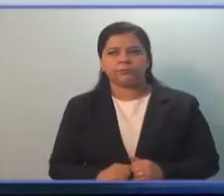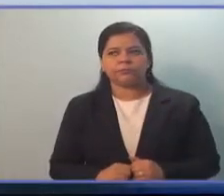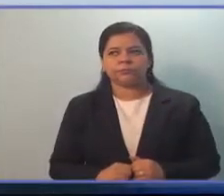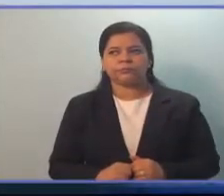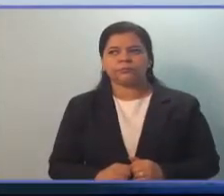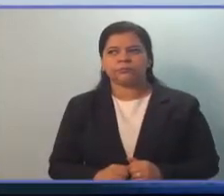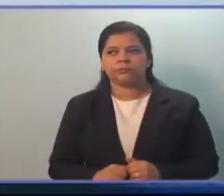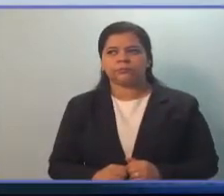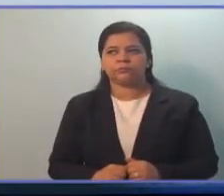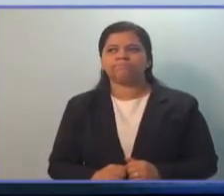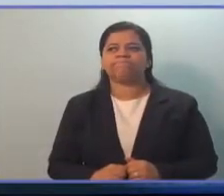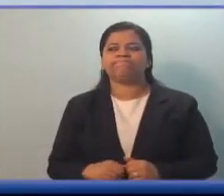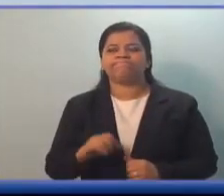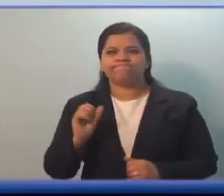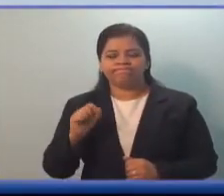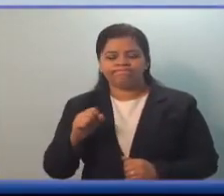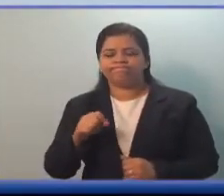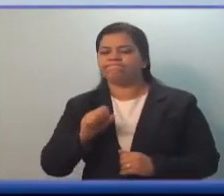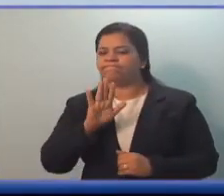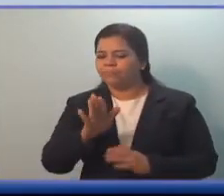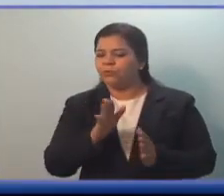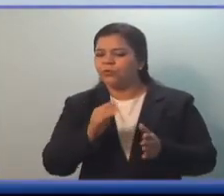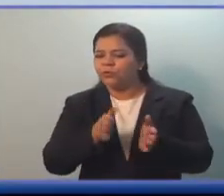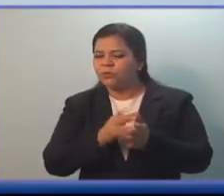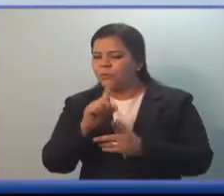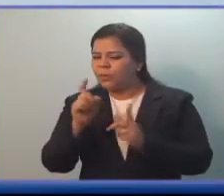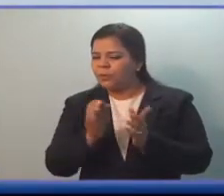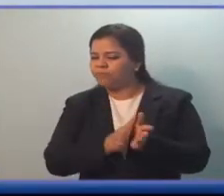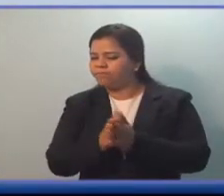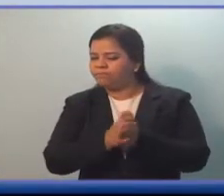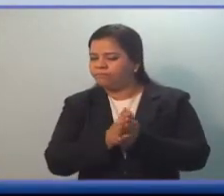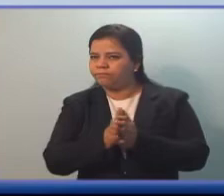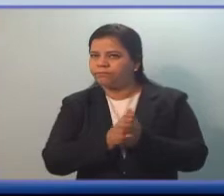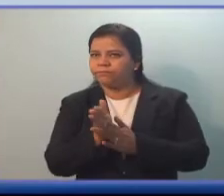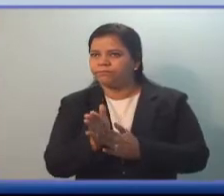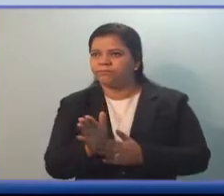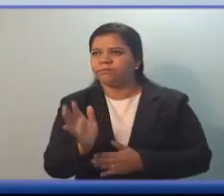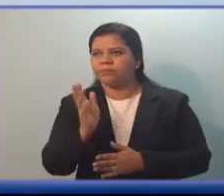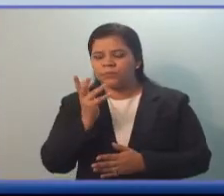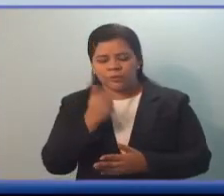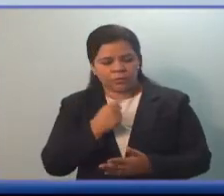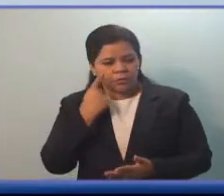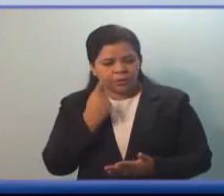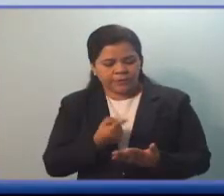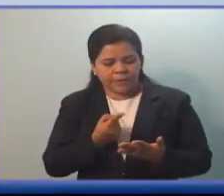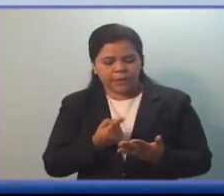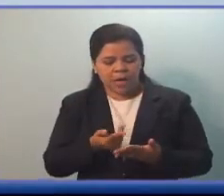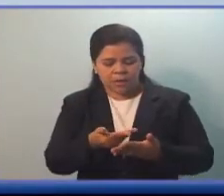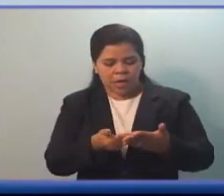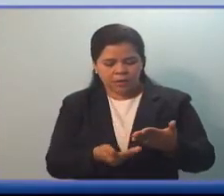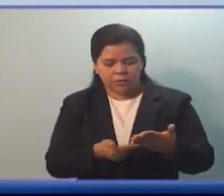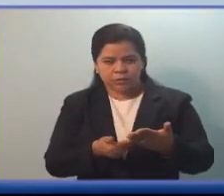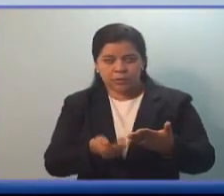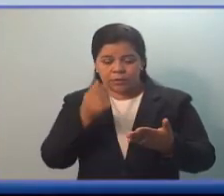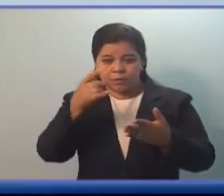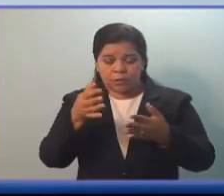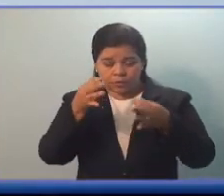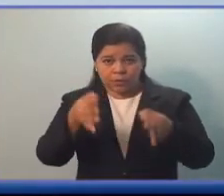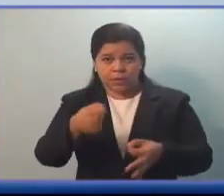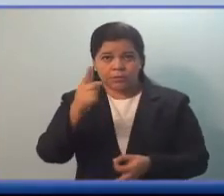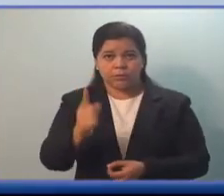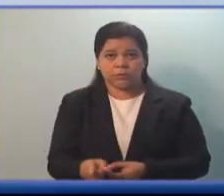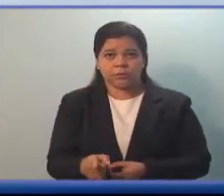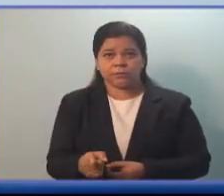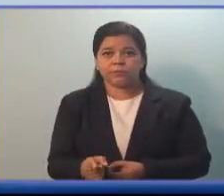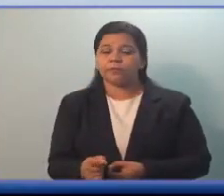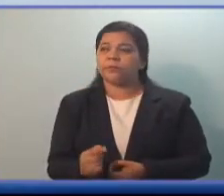Sí, muy interesante la pregunta. Habría que ver, digamos, el texto de una sentencia en esa línea.